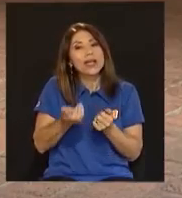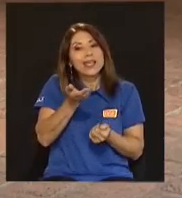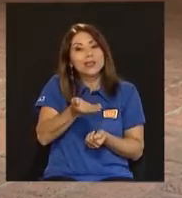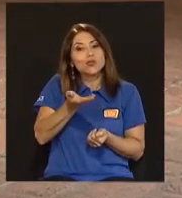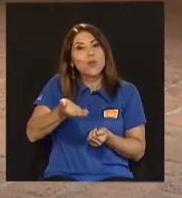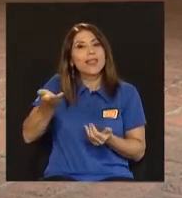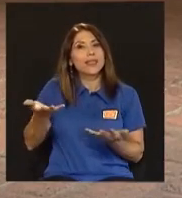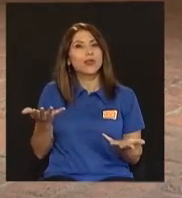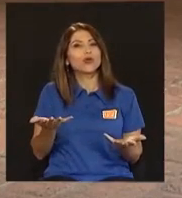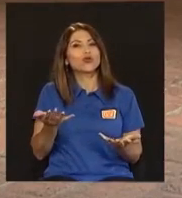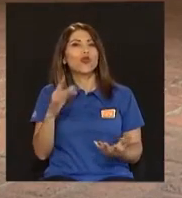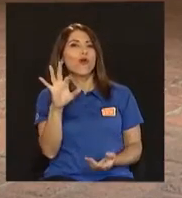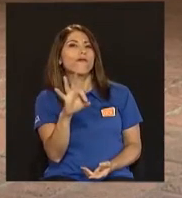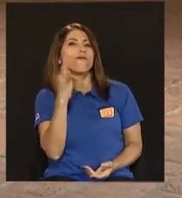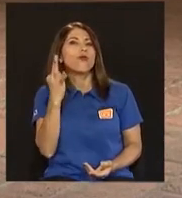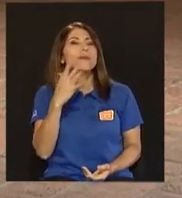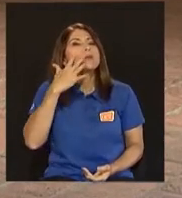entidad bancaria